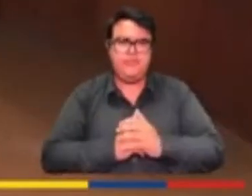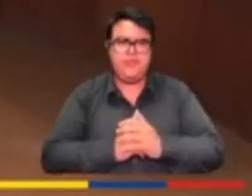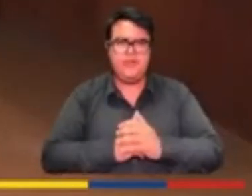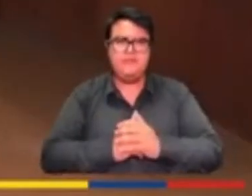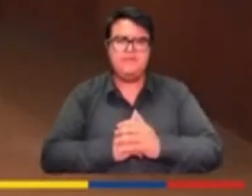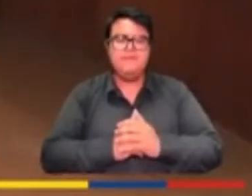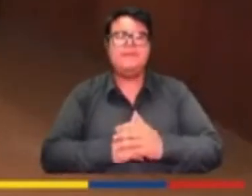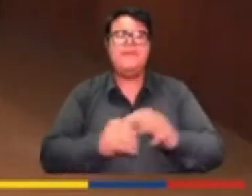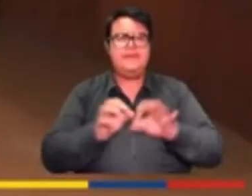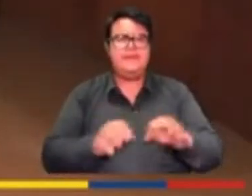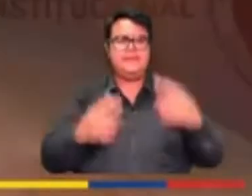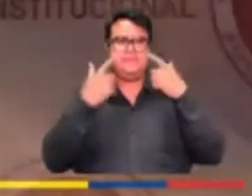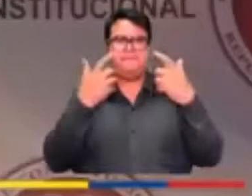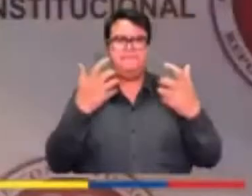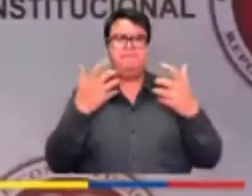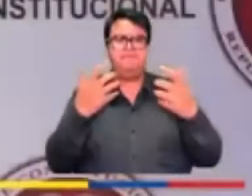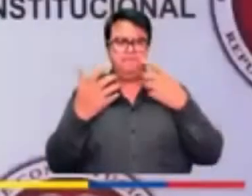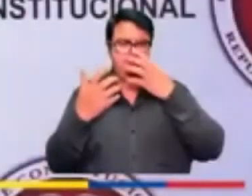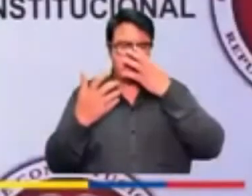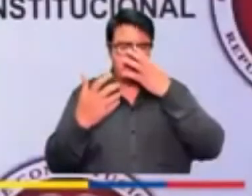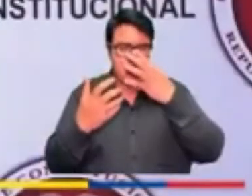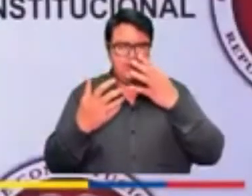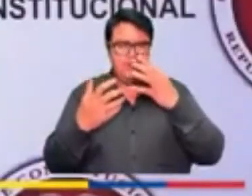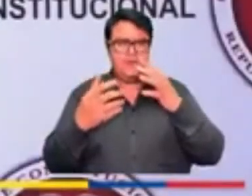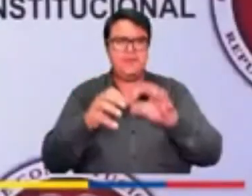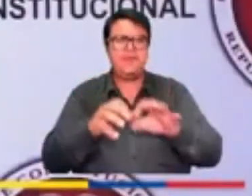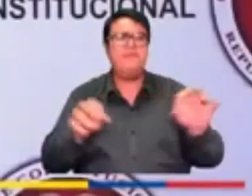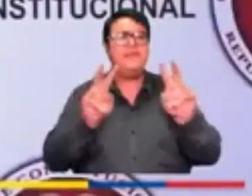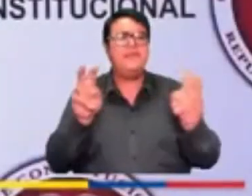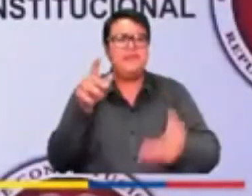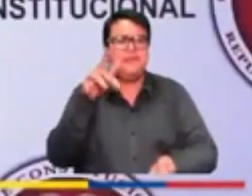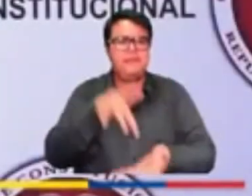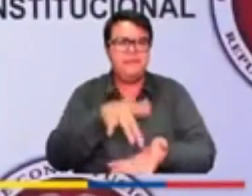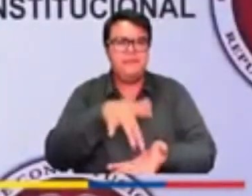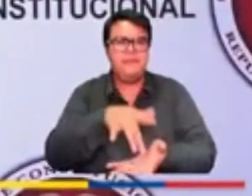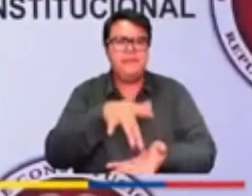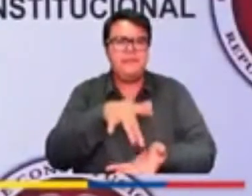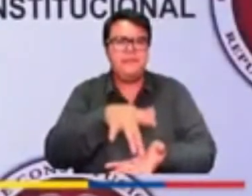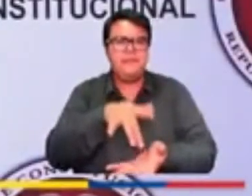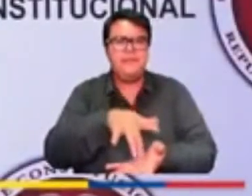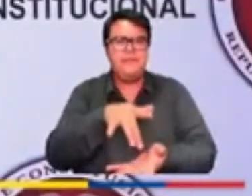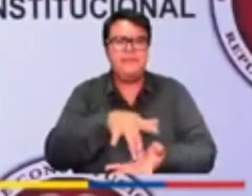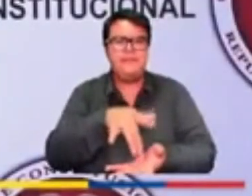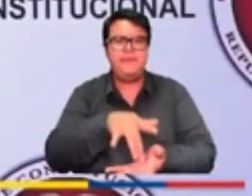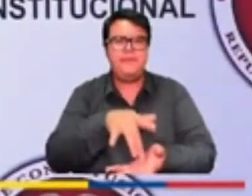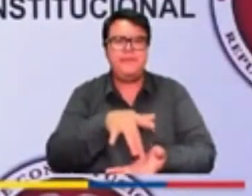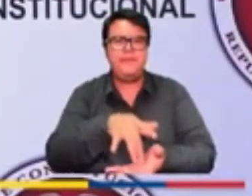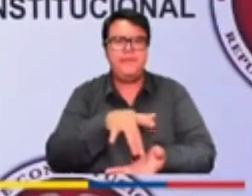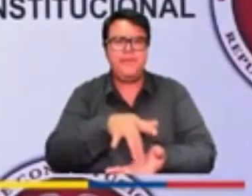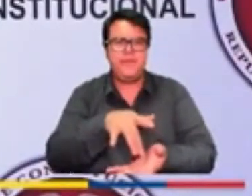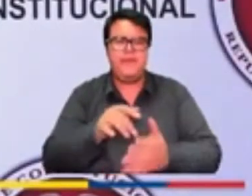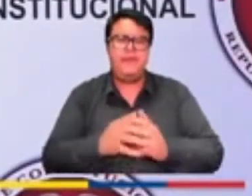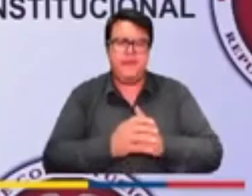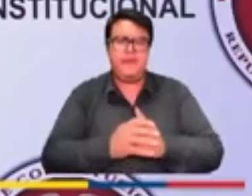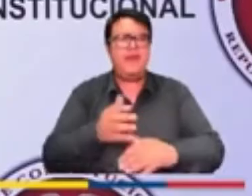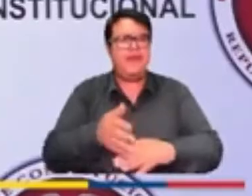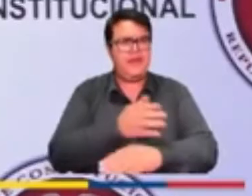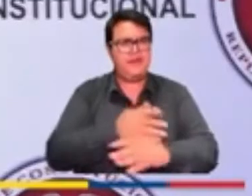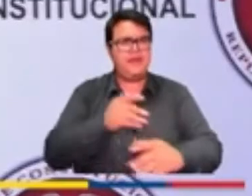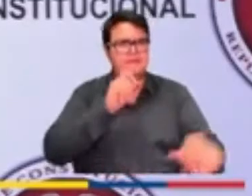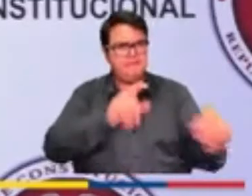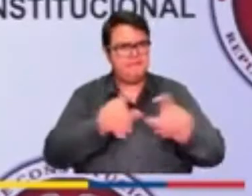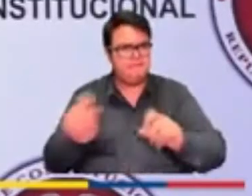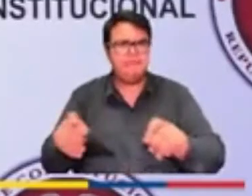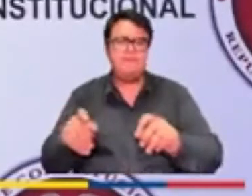Quiero resaltar un punto aquí que es frente a la participación. Creo que es un debate el tema de la consulta previa, ese